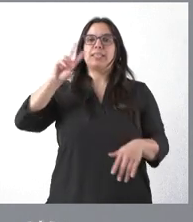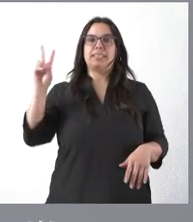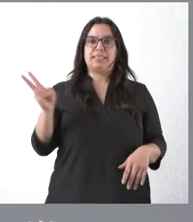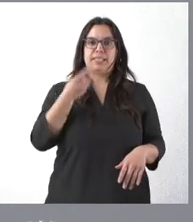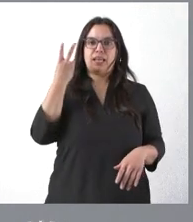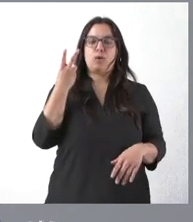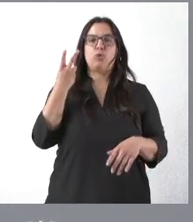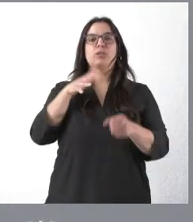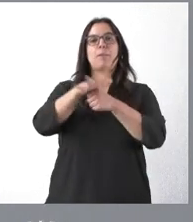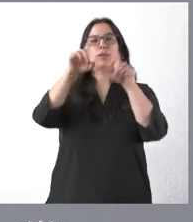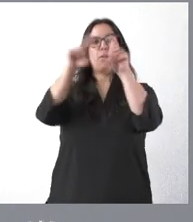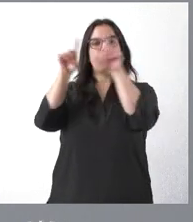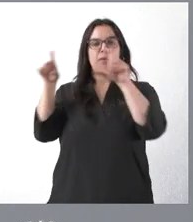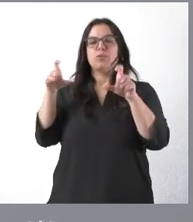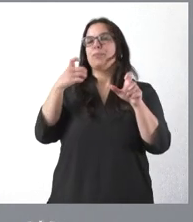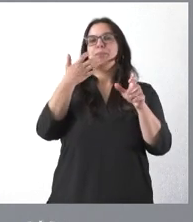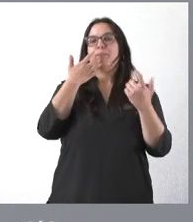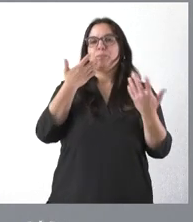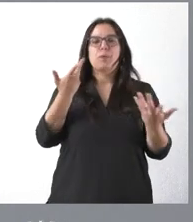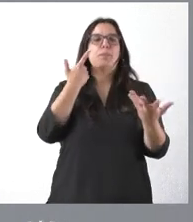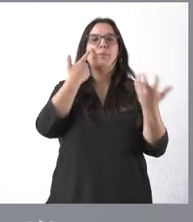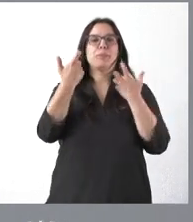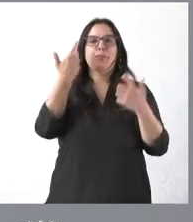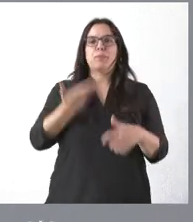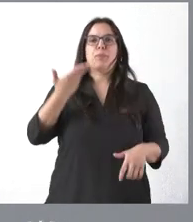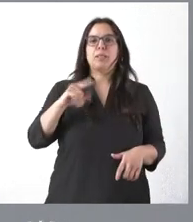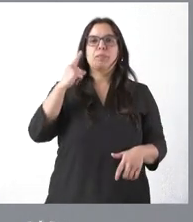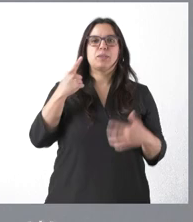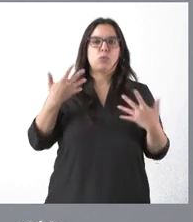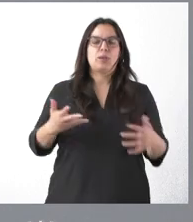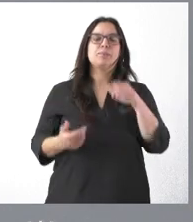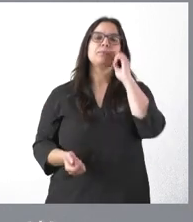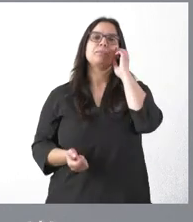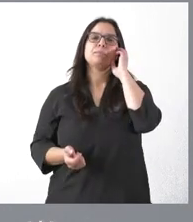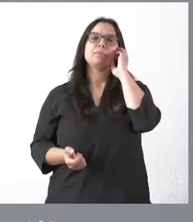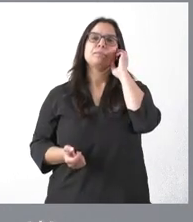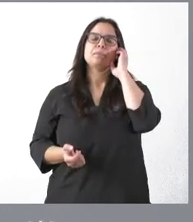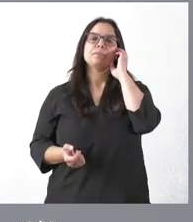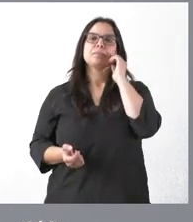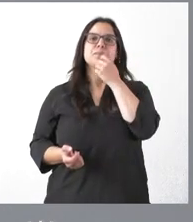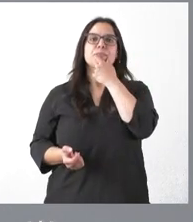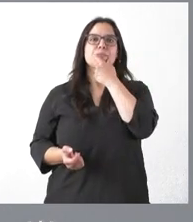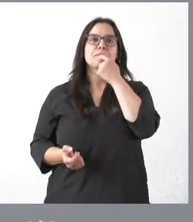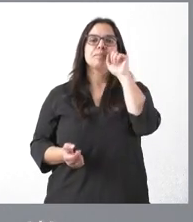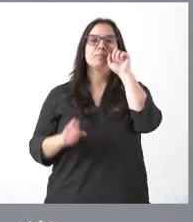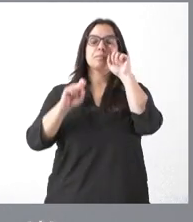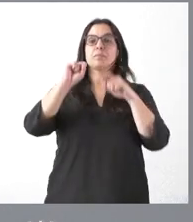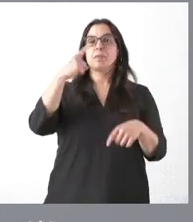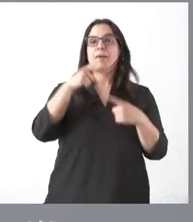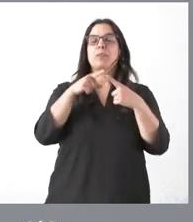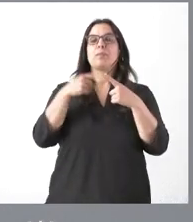de ámbito empresarial por distinguir las más relevantes de las ya descritas en primer lugar a